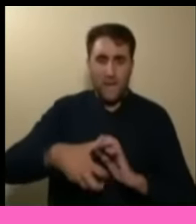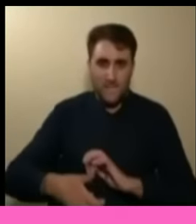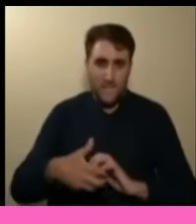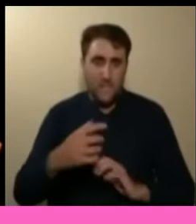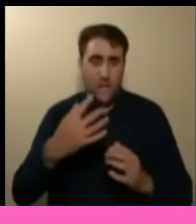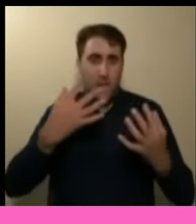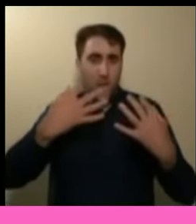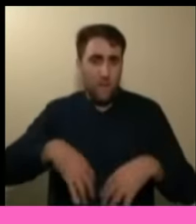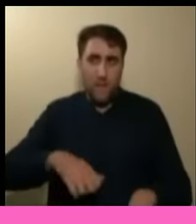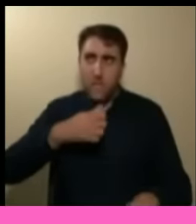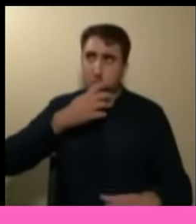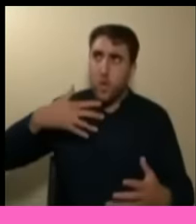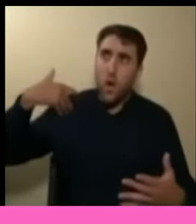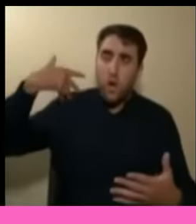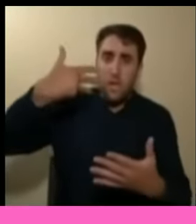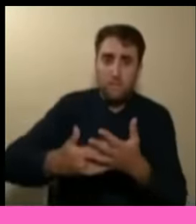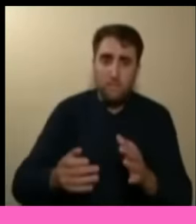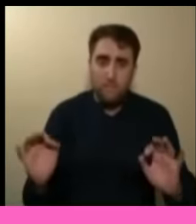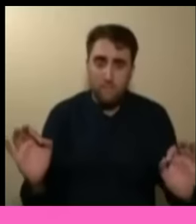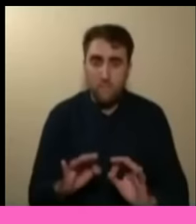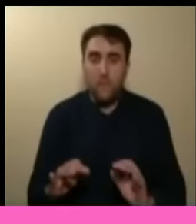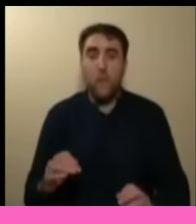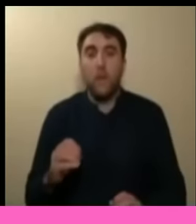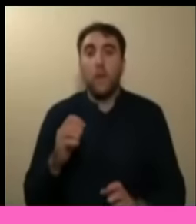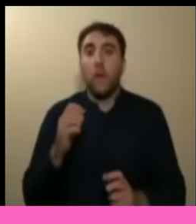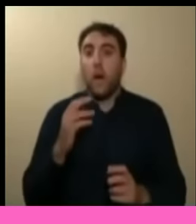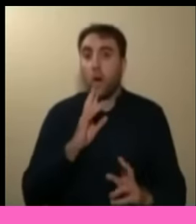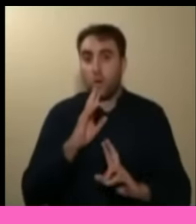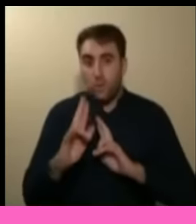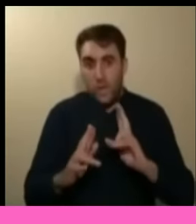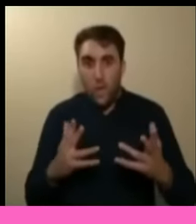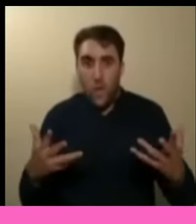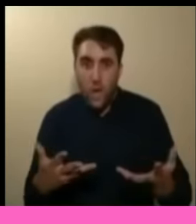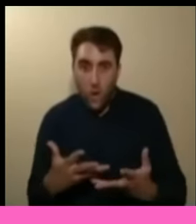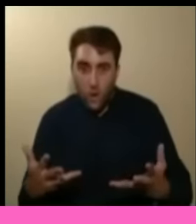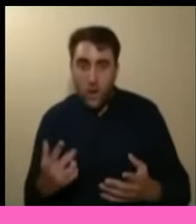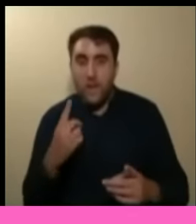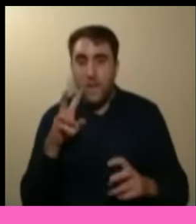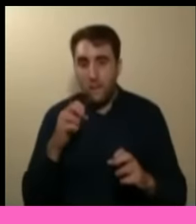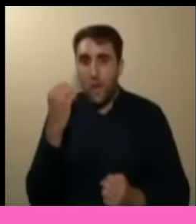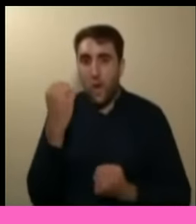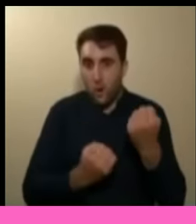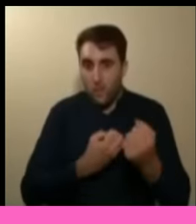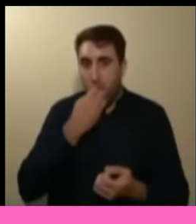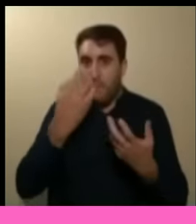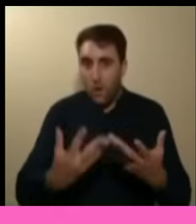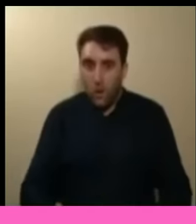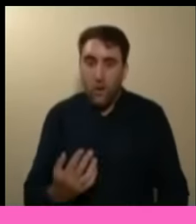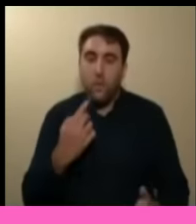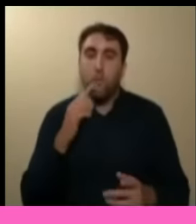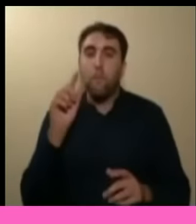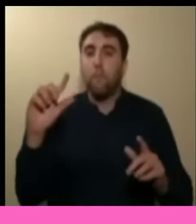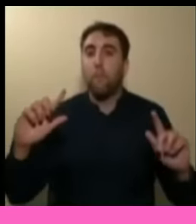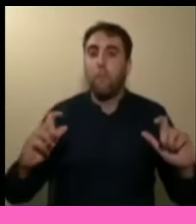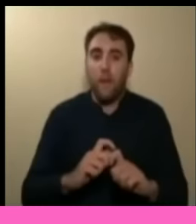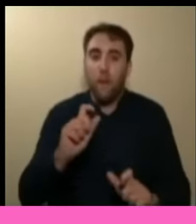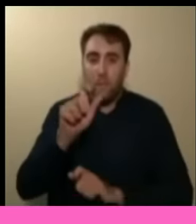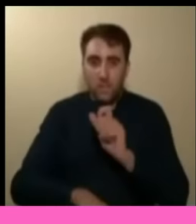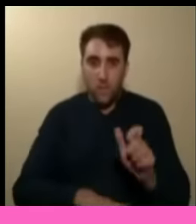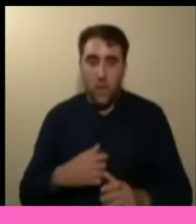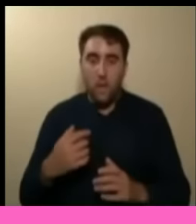recordaba otro en la historia de la humanidad. Las cifras comienzan a dar, no solamente en materia económica, en disminución de la pobreza, en el